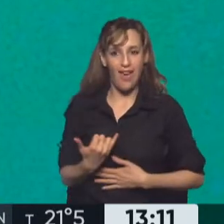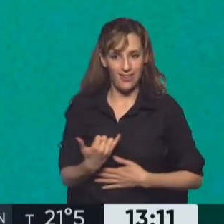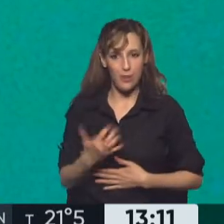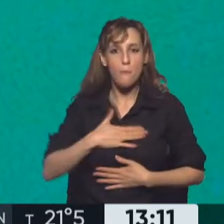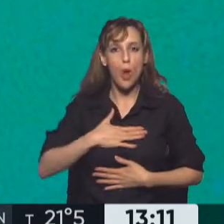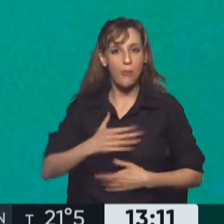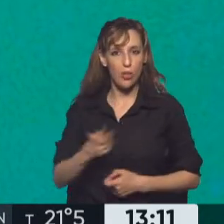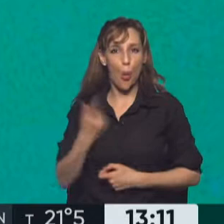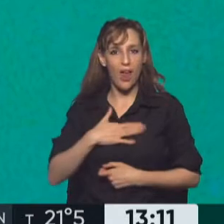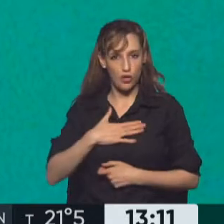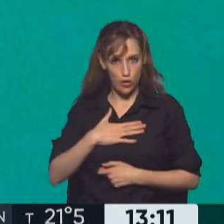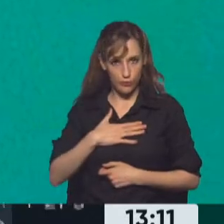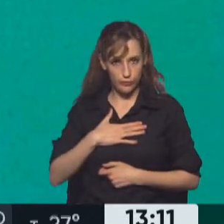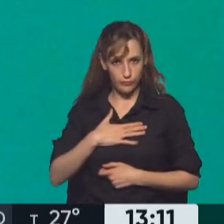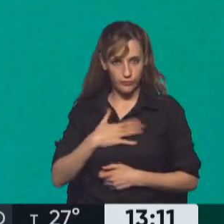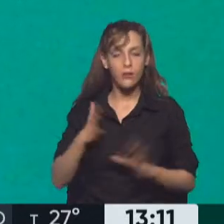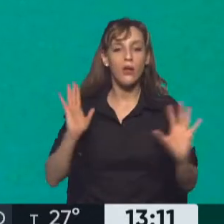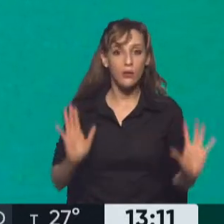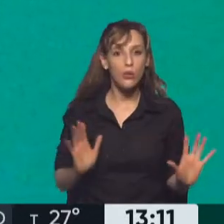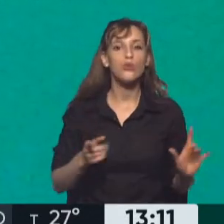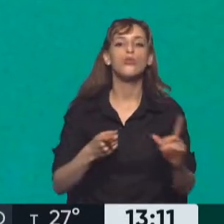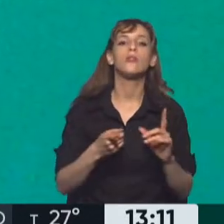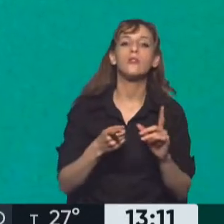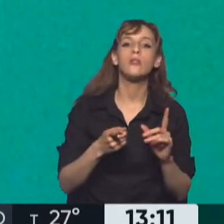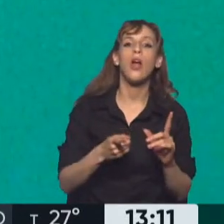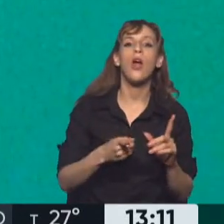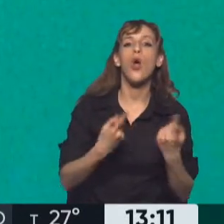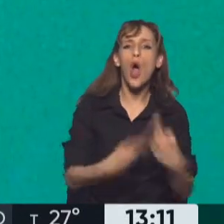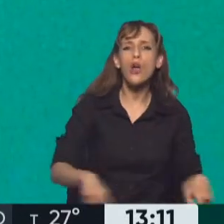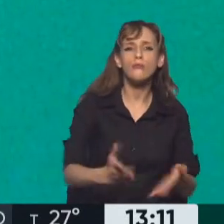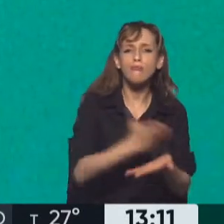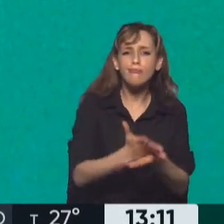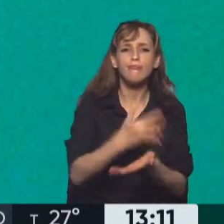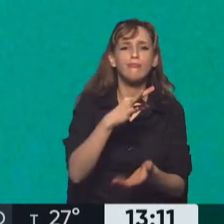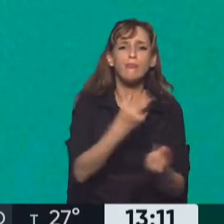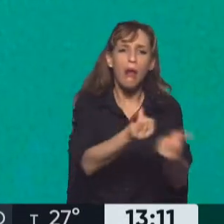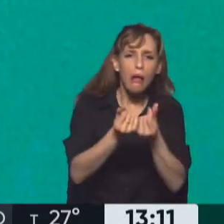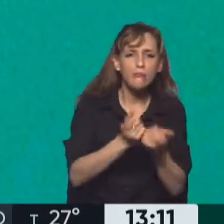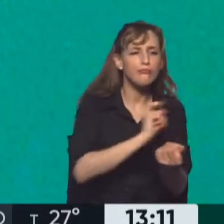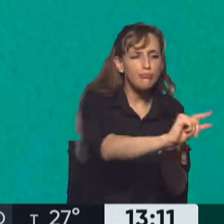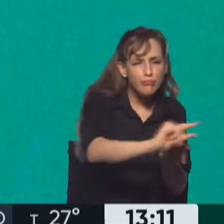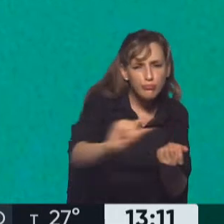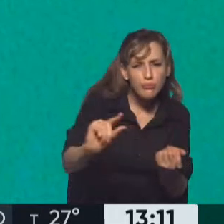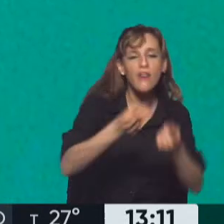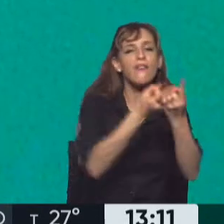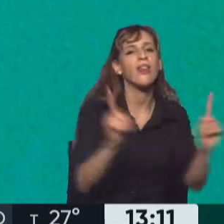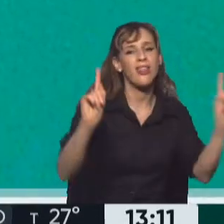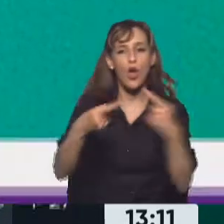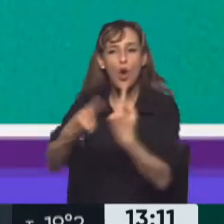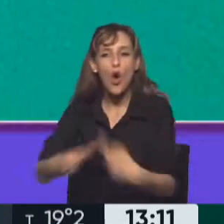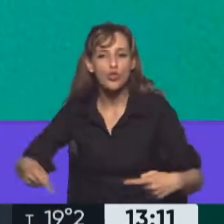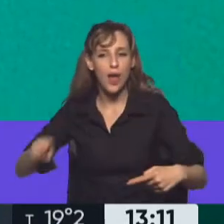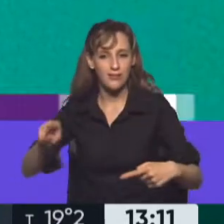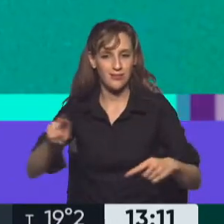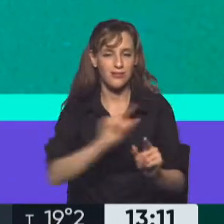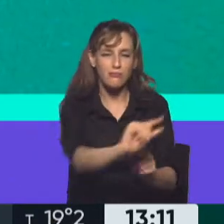propietario, ¿bien? Una cosa es cómo se distribuye lo que se genera, los ingresos, y otra cosa es cómo está distribuido lo que hay, los